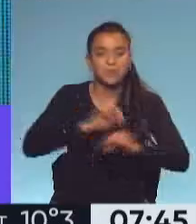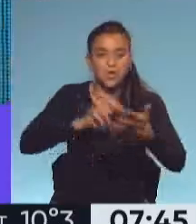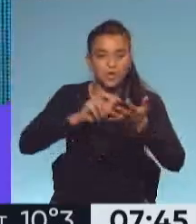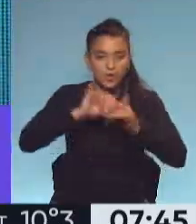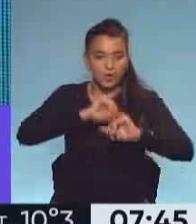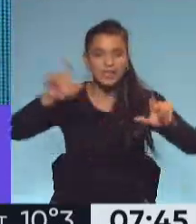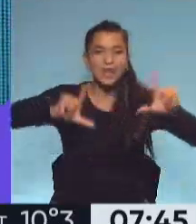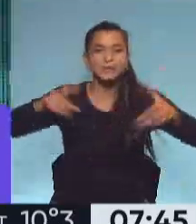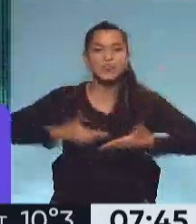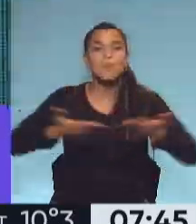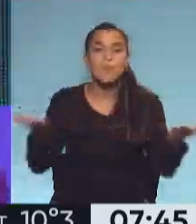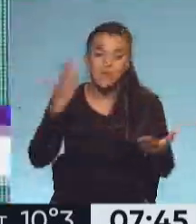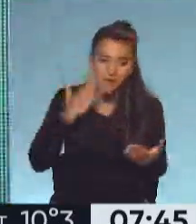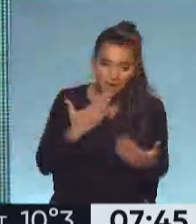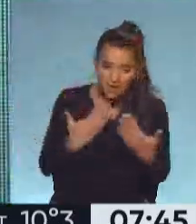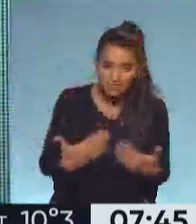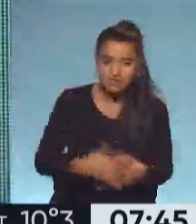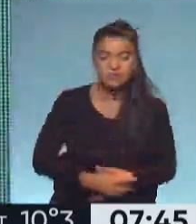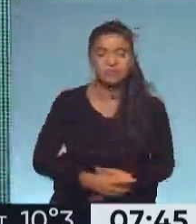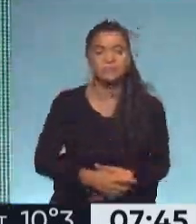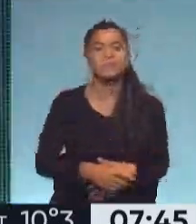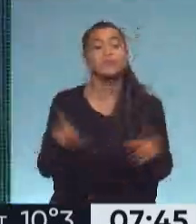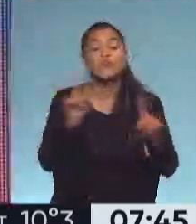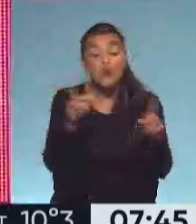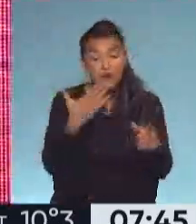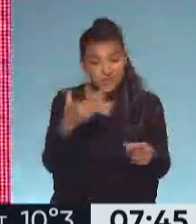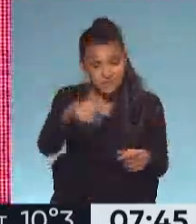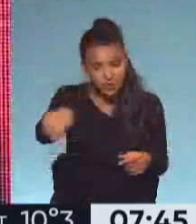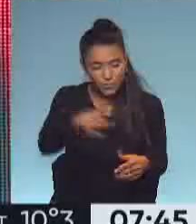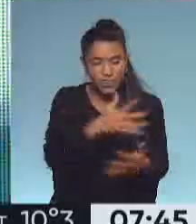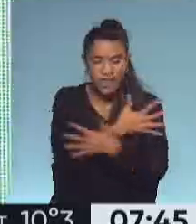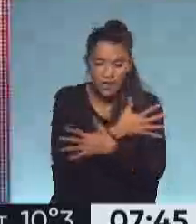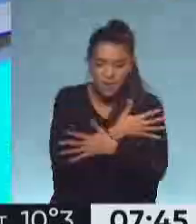en la Televisión Pública, muy amable. No, gracias a ustedes. Un abrazo grande.